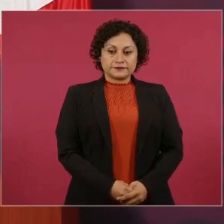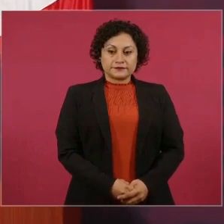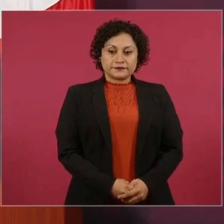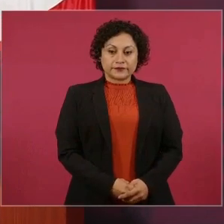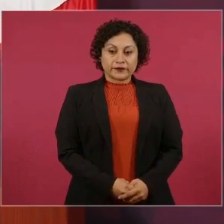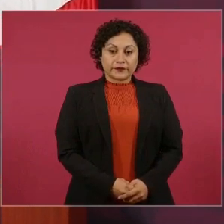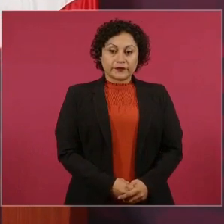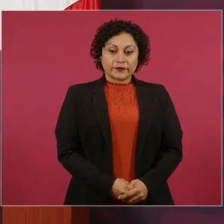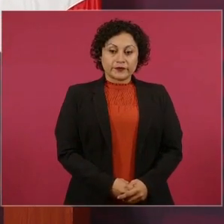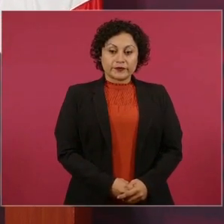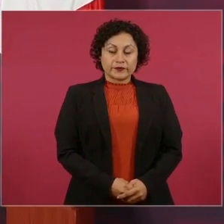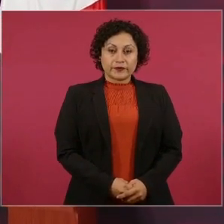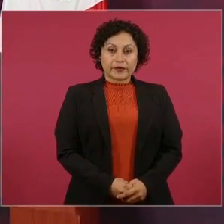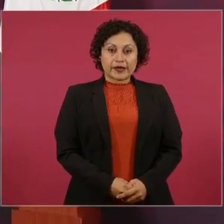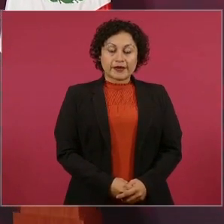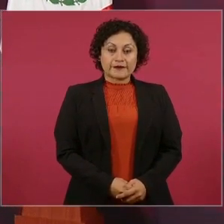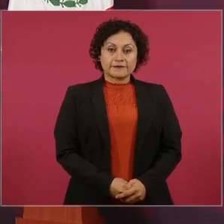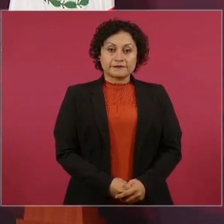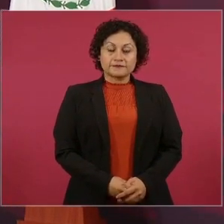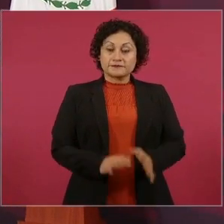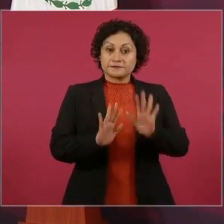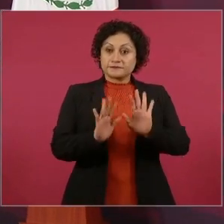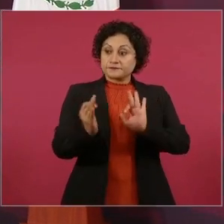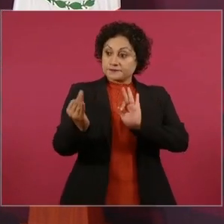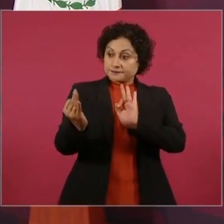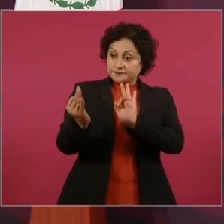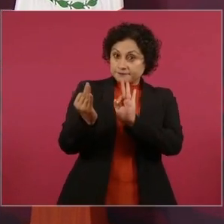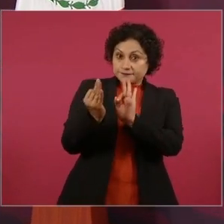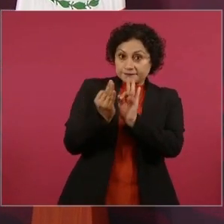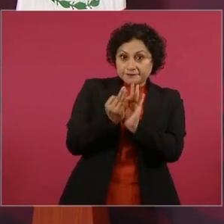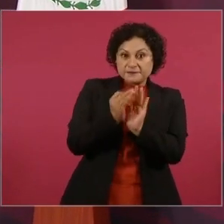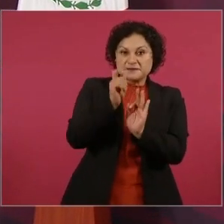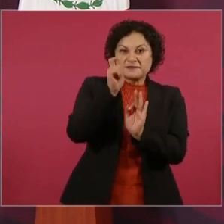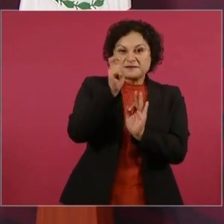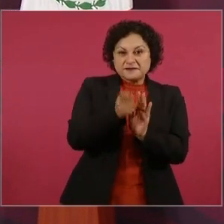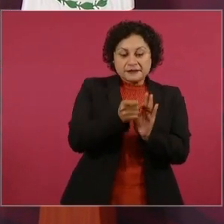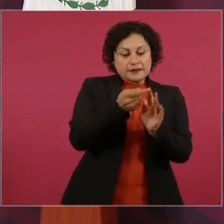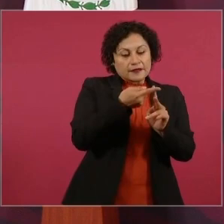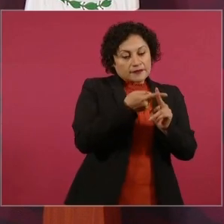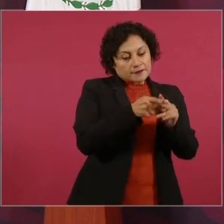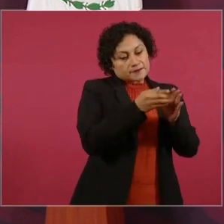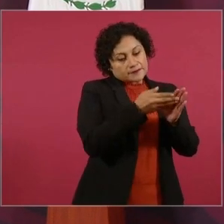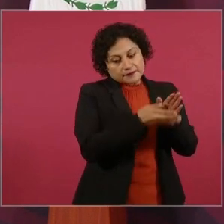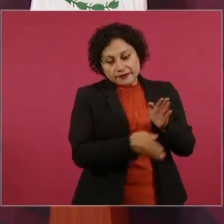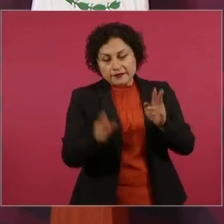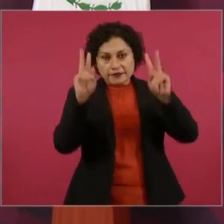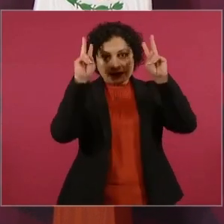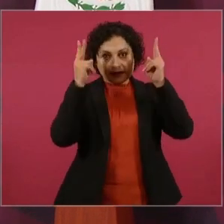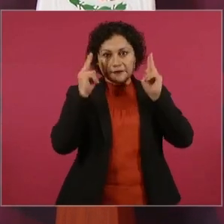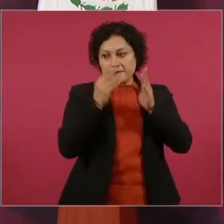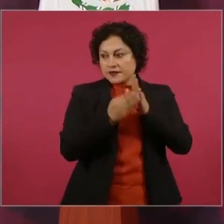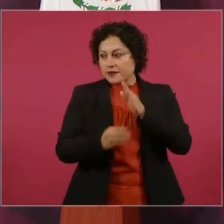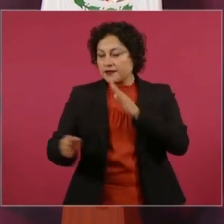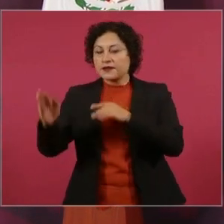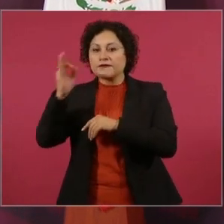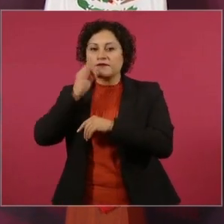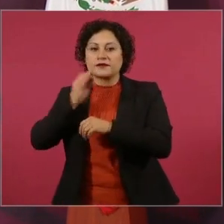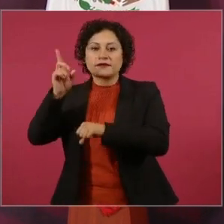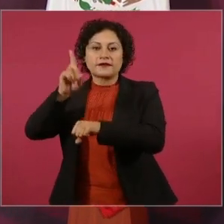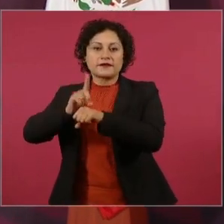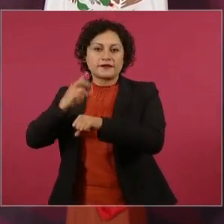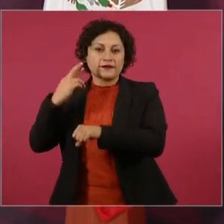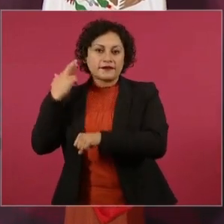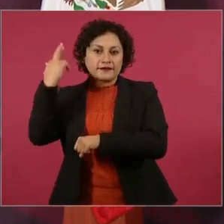a el Guadalupe Reyes eh Y este